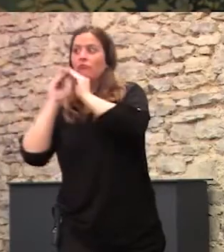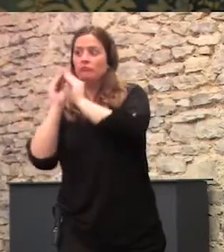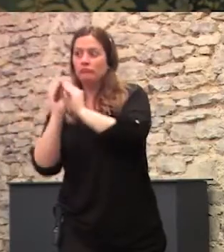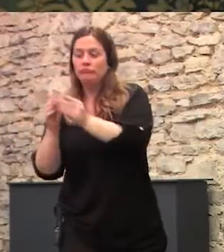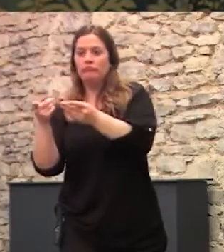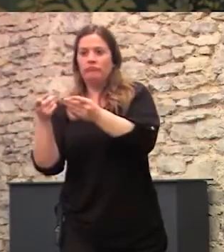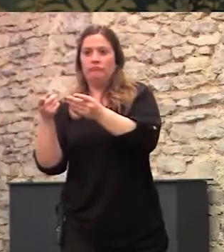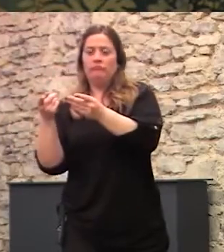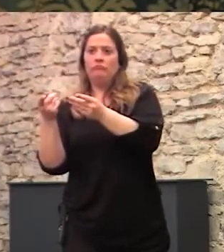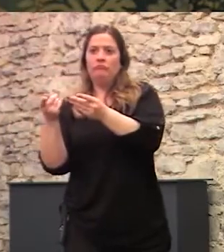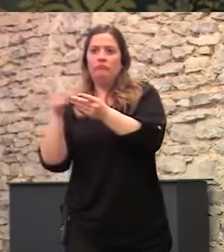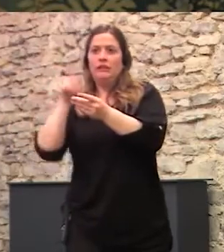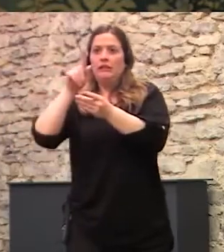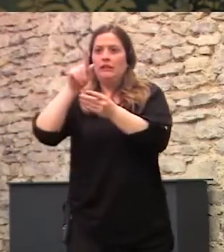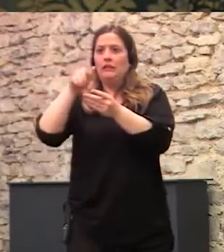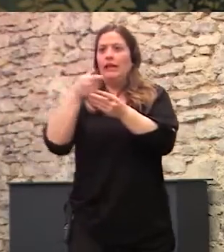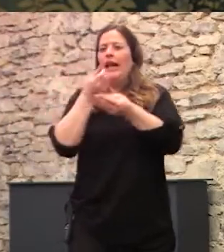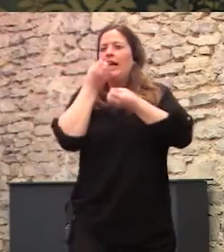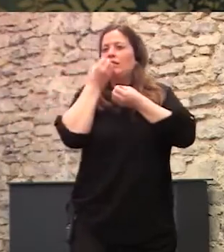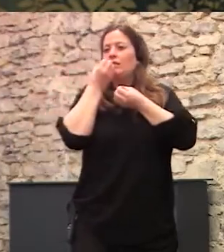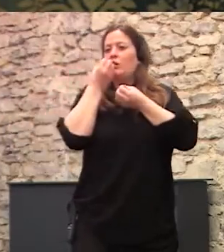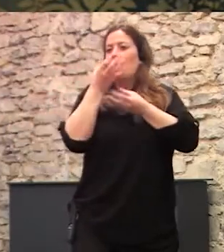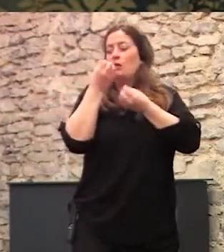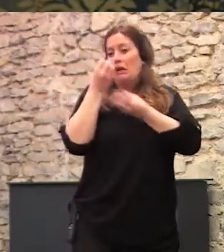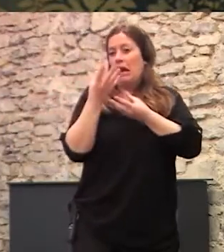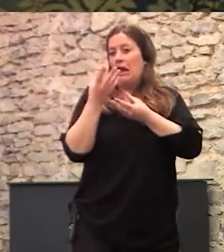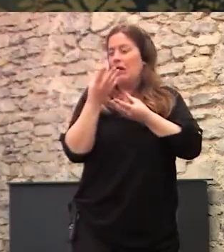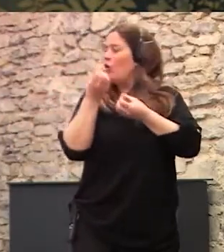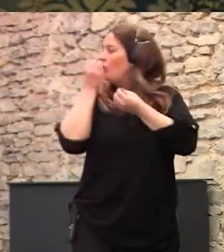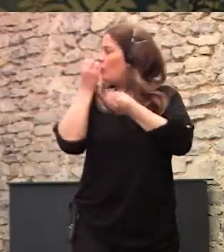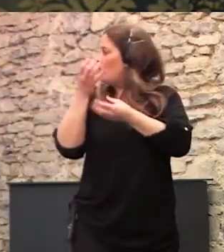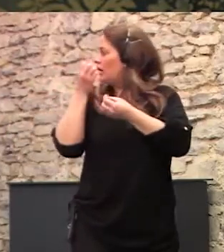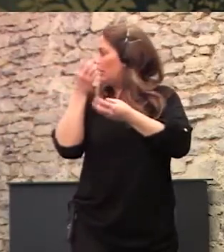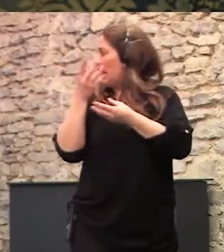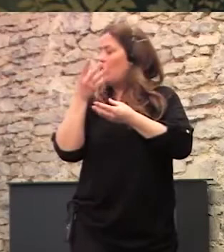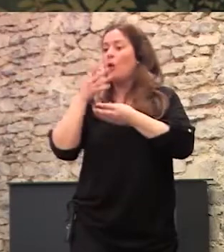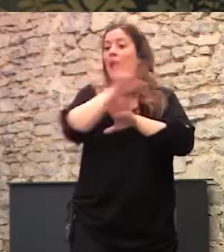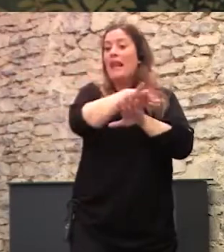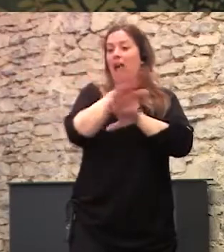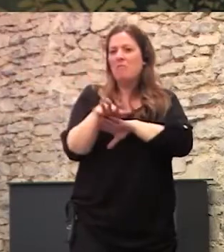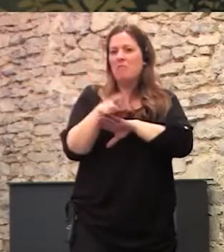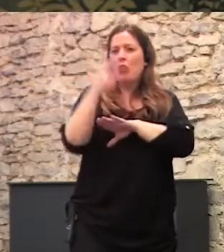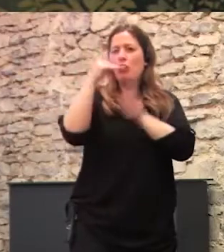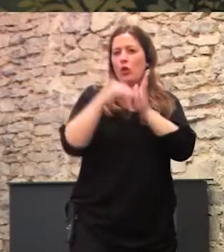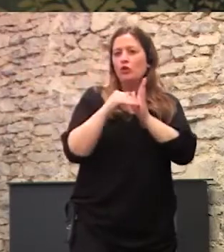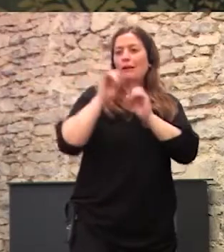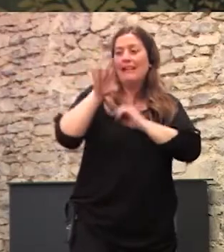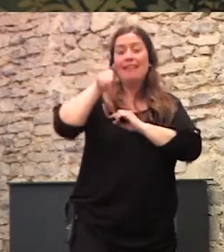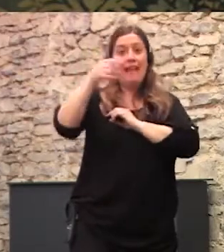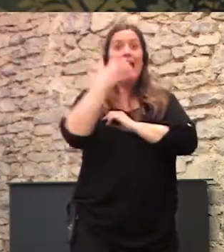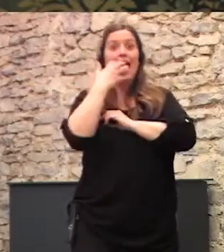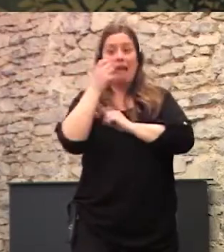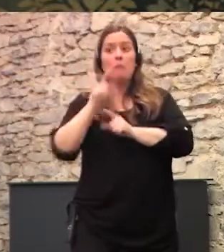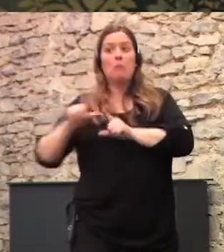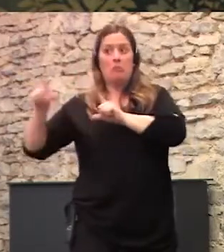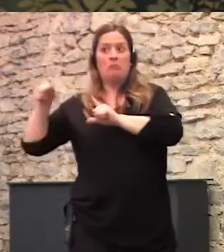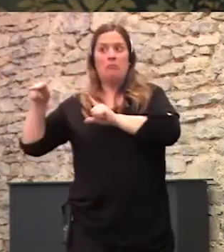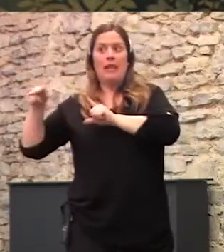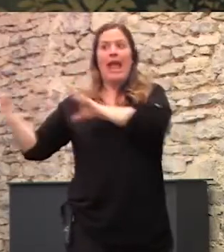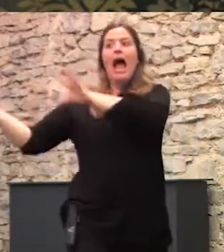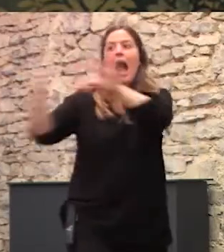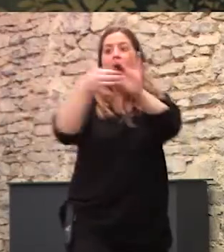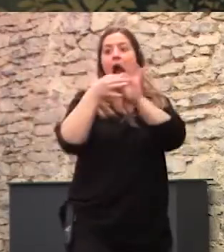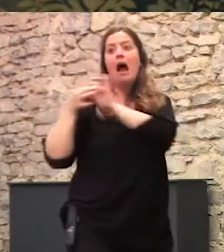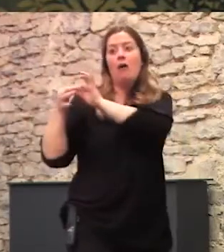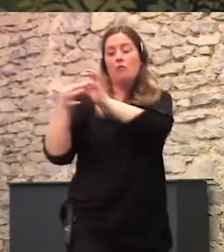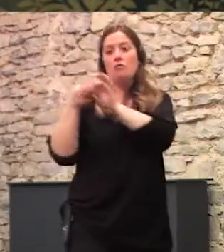el comunicado de la Mundo Marcha en 2015. Entonces, tenemos un ejemplo de una práctica ahí de aunar, de que todas